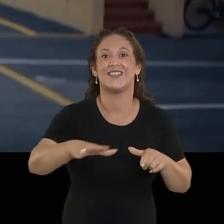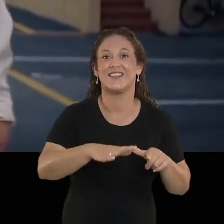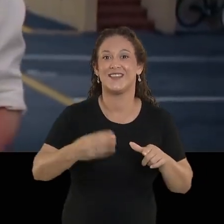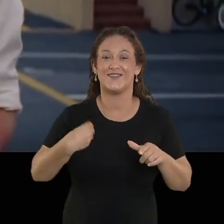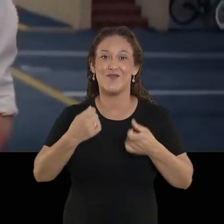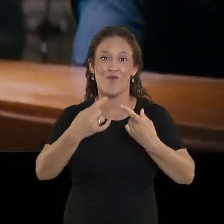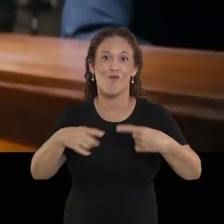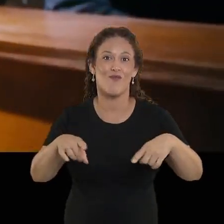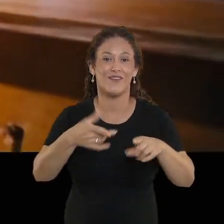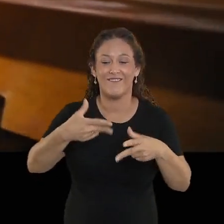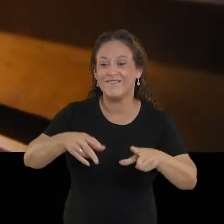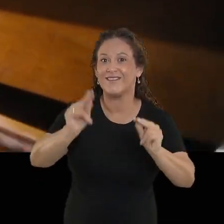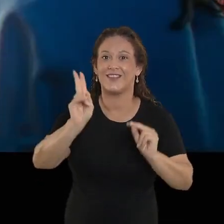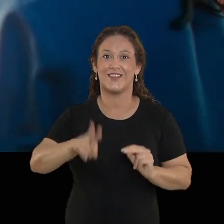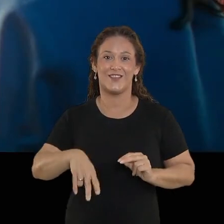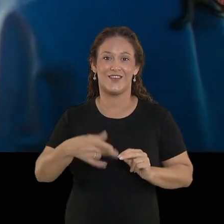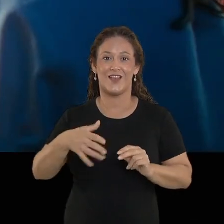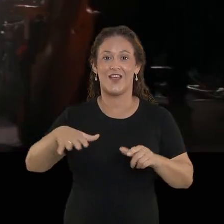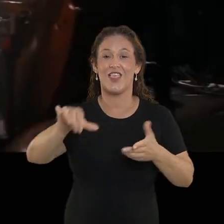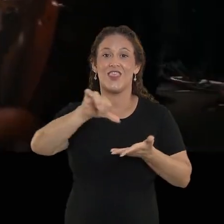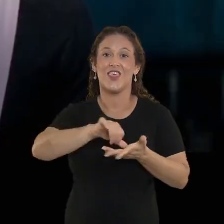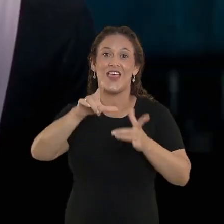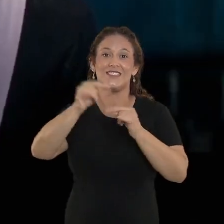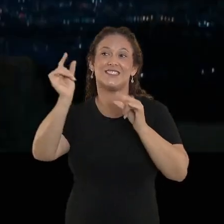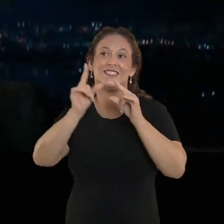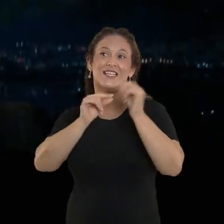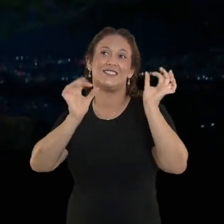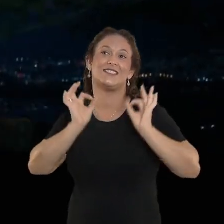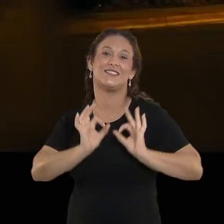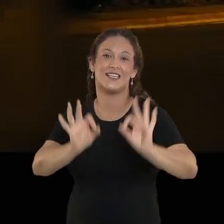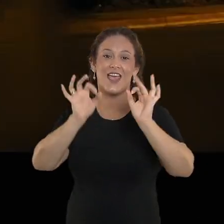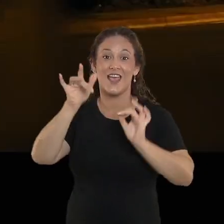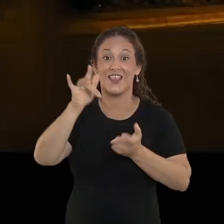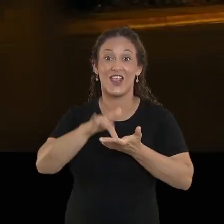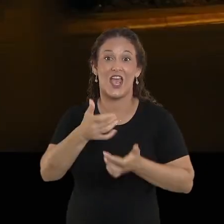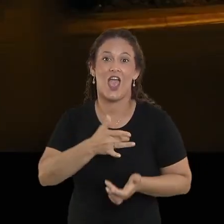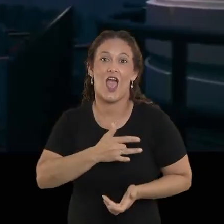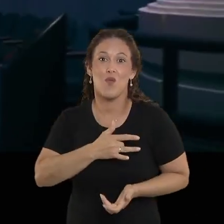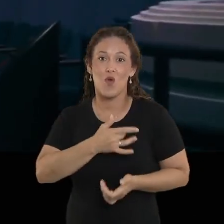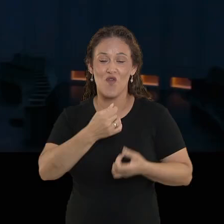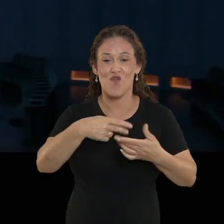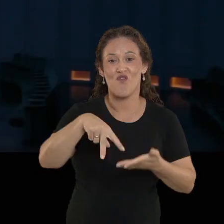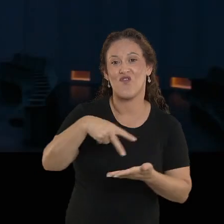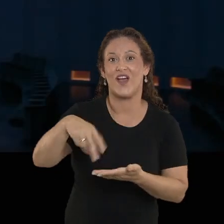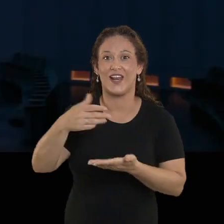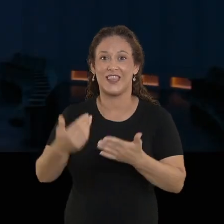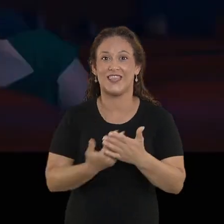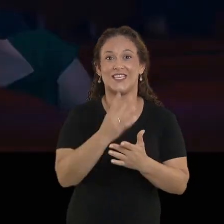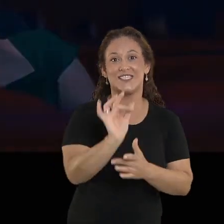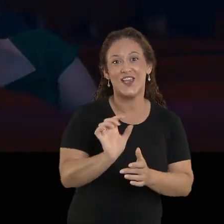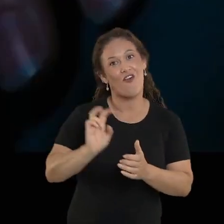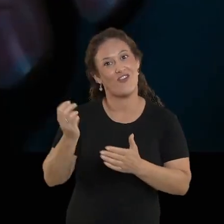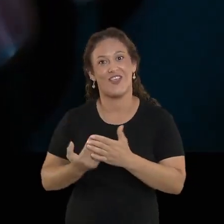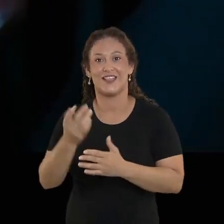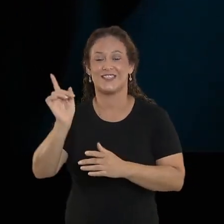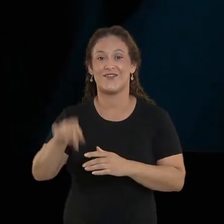ganas de volver a un lugar en el que la música nunca termina. A la ciudad de las estrellas, en la que el amor baila día sí y